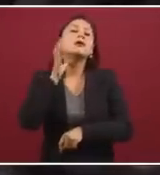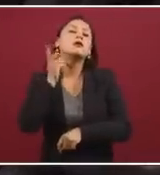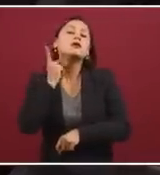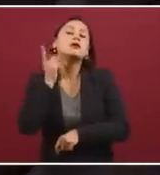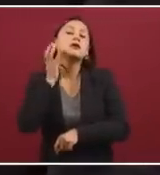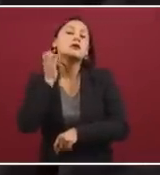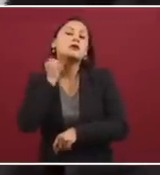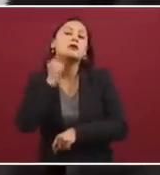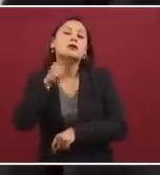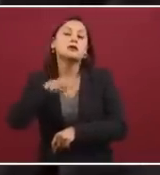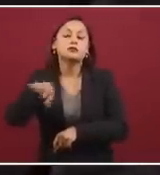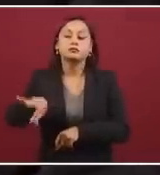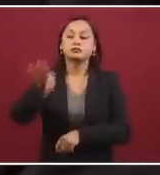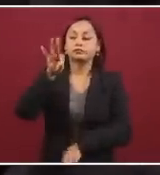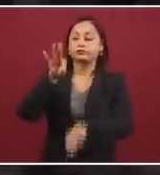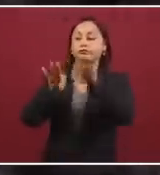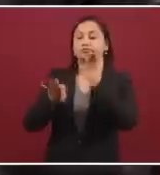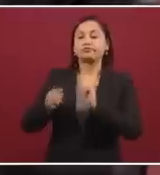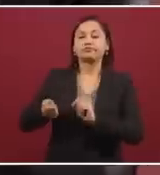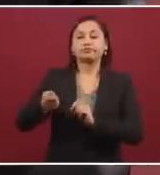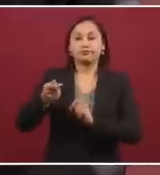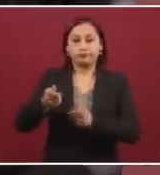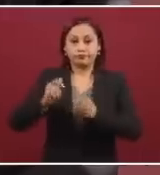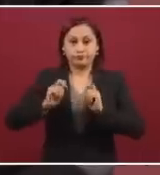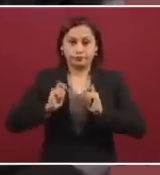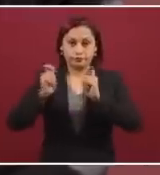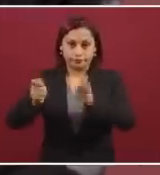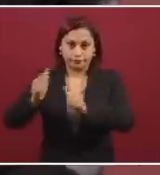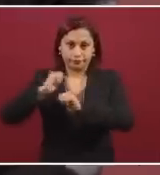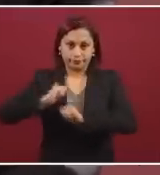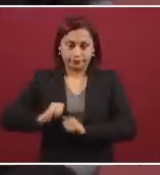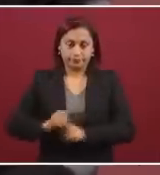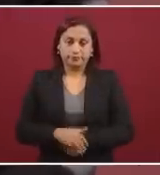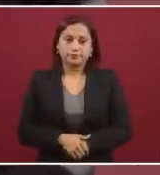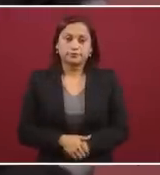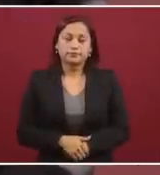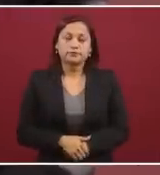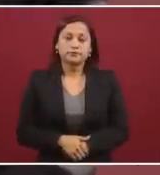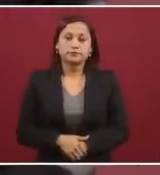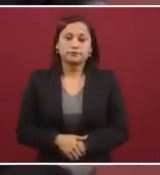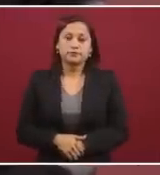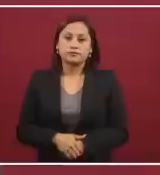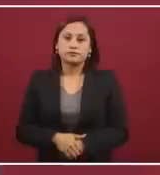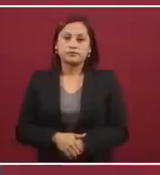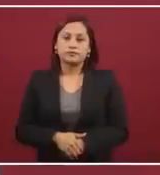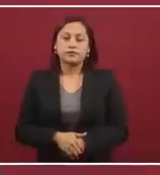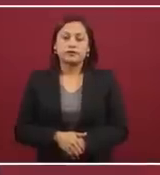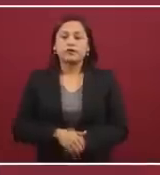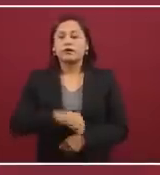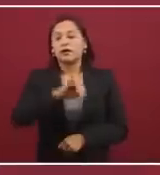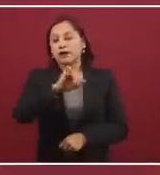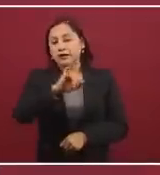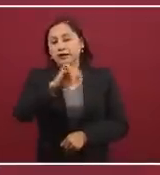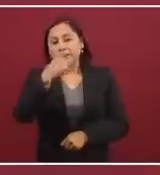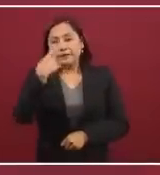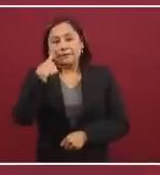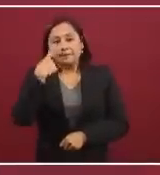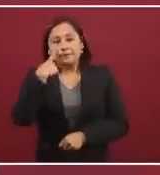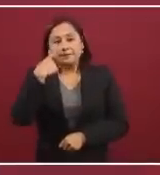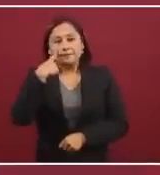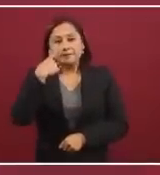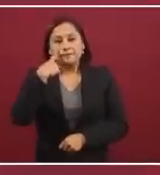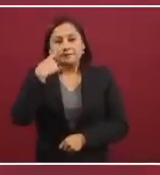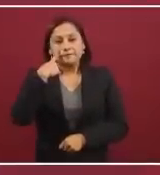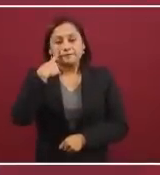si impiden este de todas formas yo hoy